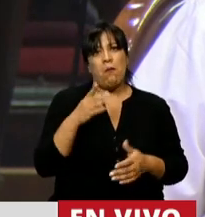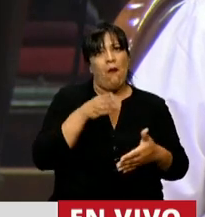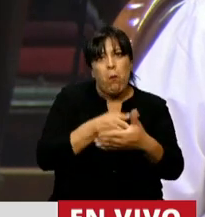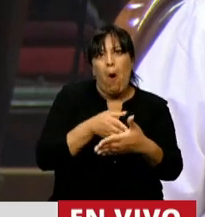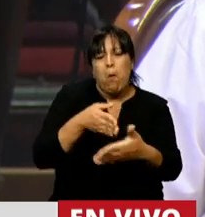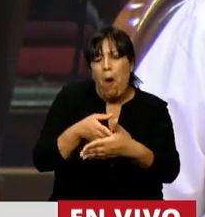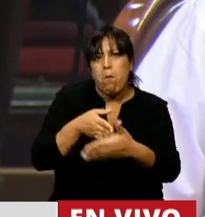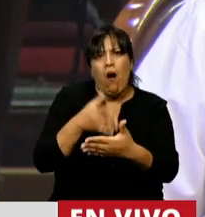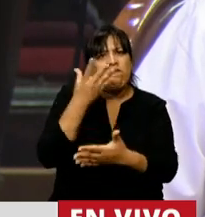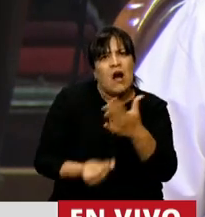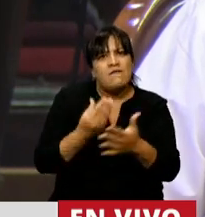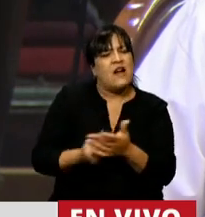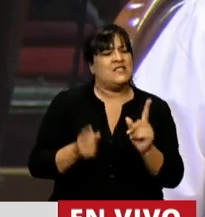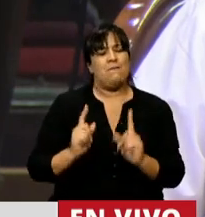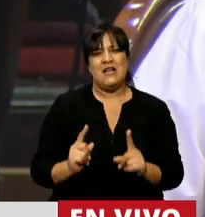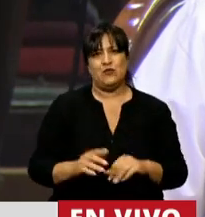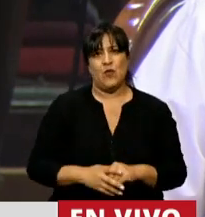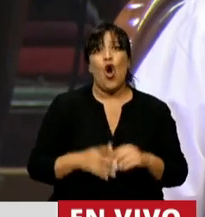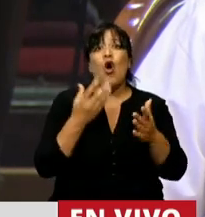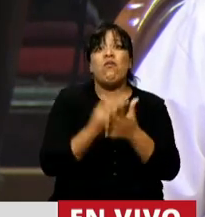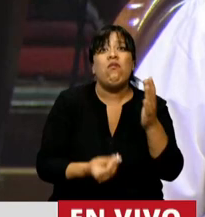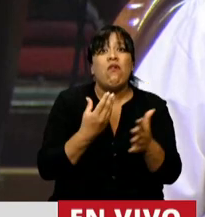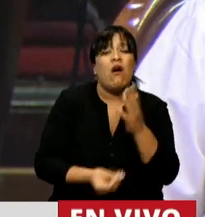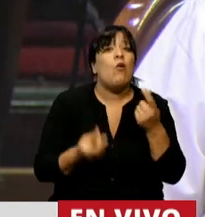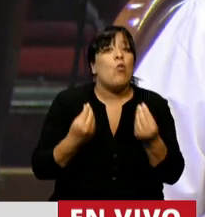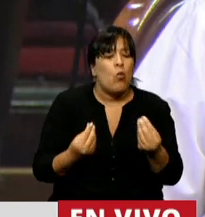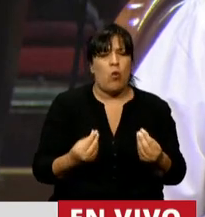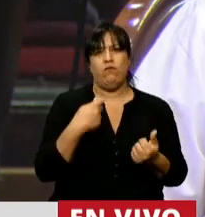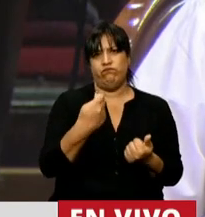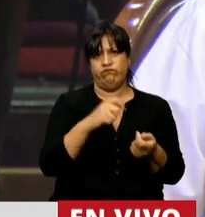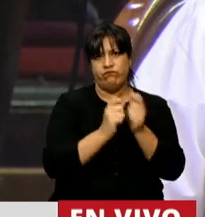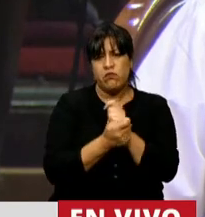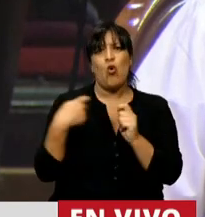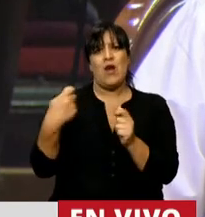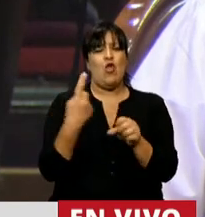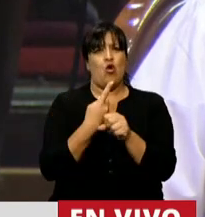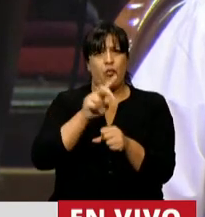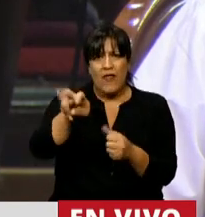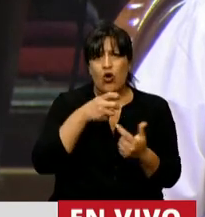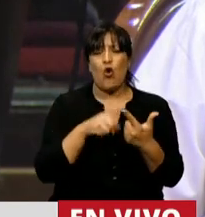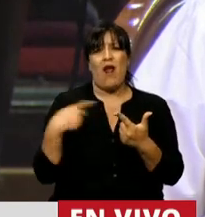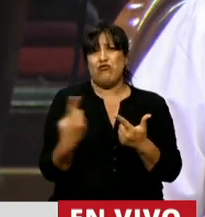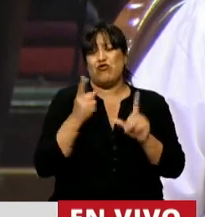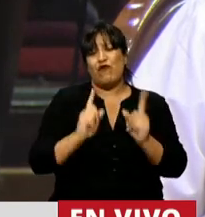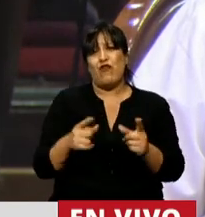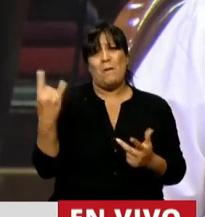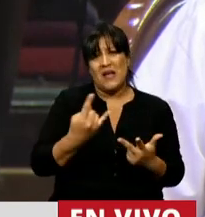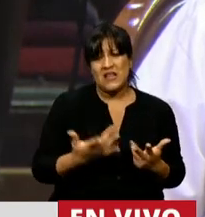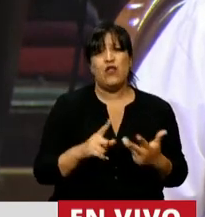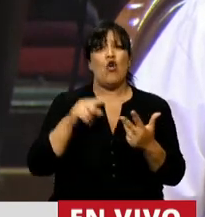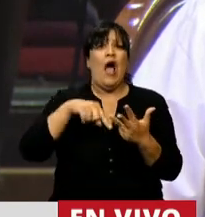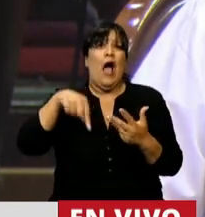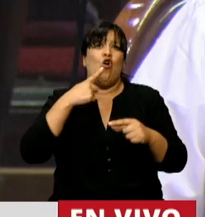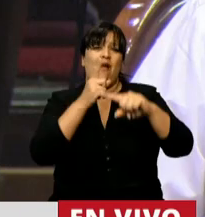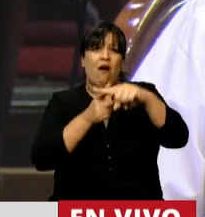misma piedra. La misma piedra en este caso es la reforma previsional, los jubilados que no pueden cobrar, seguimos mintiendo, ahora vienen con una